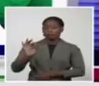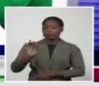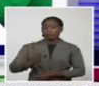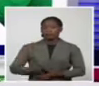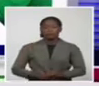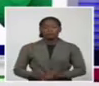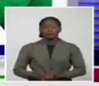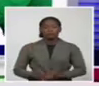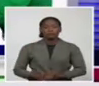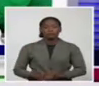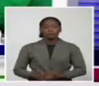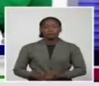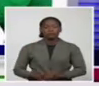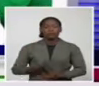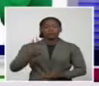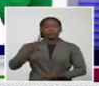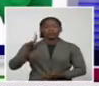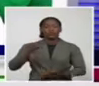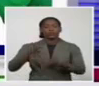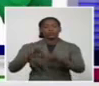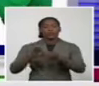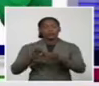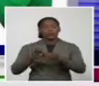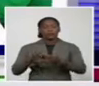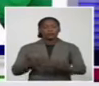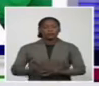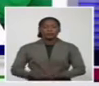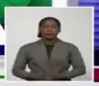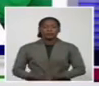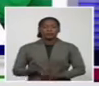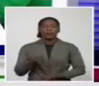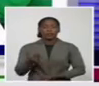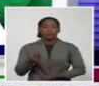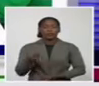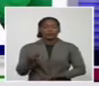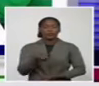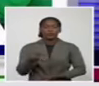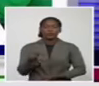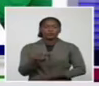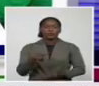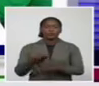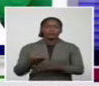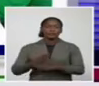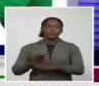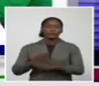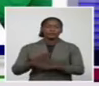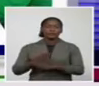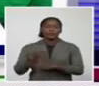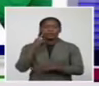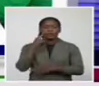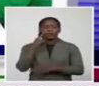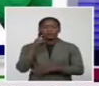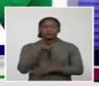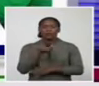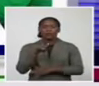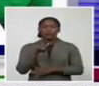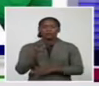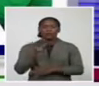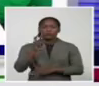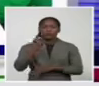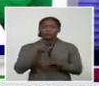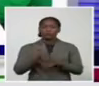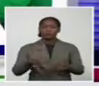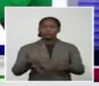41 graves. Esto también denota las complicaciones que presenta la